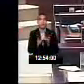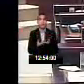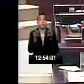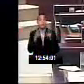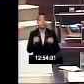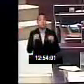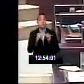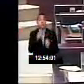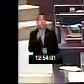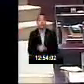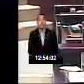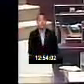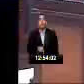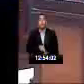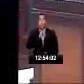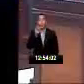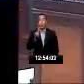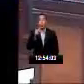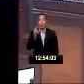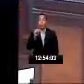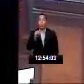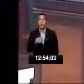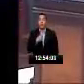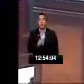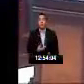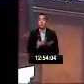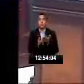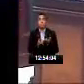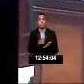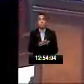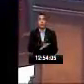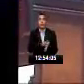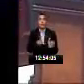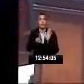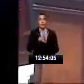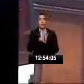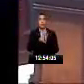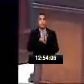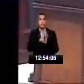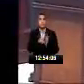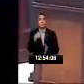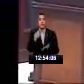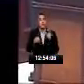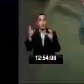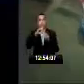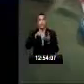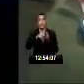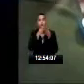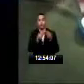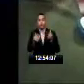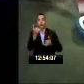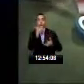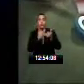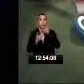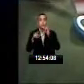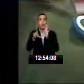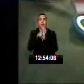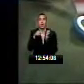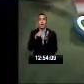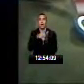Por otra parte, el legislador Juan Carlos Villar presentó un proyecto de ley interpretativa que busca corregir el error en la